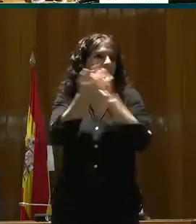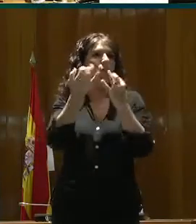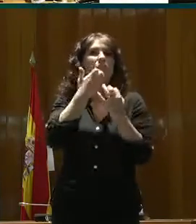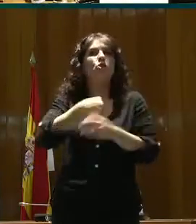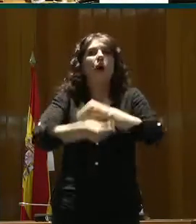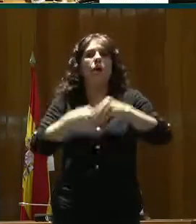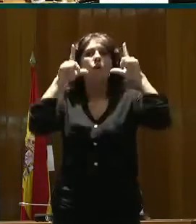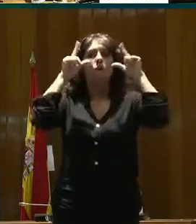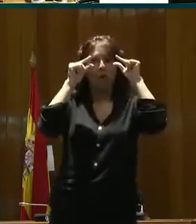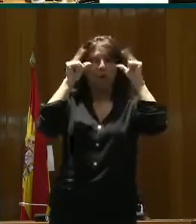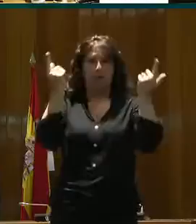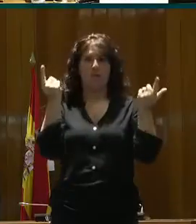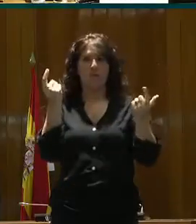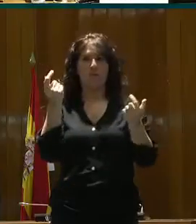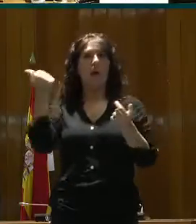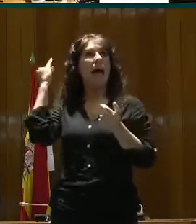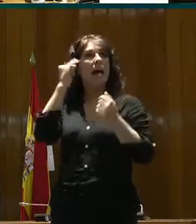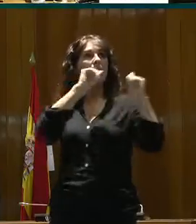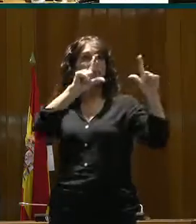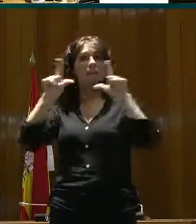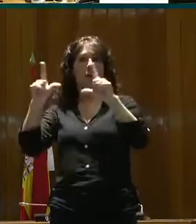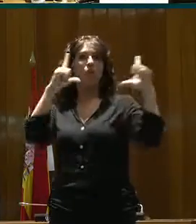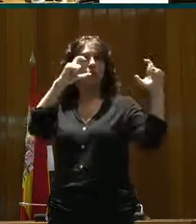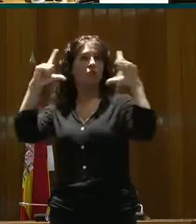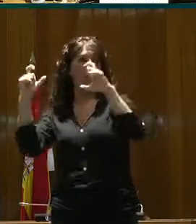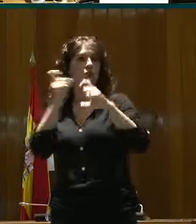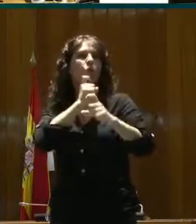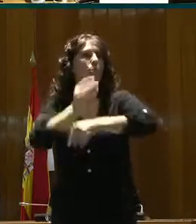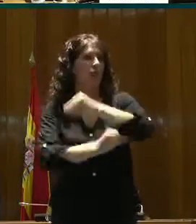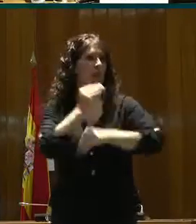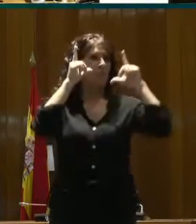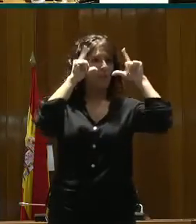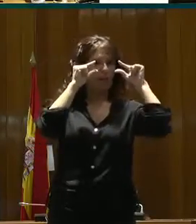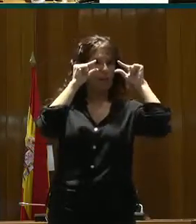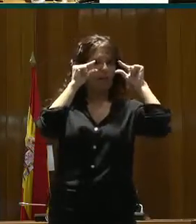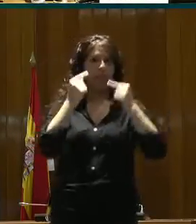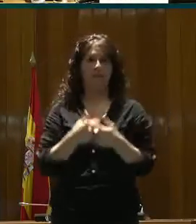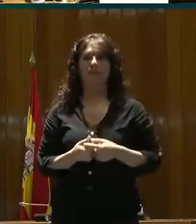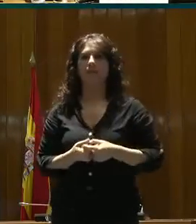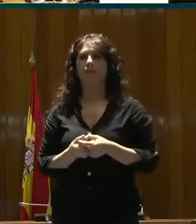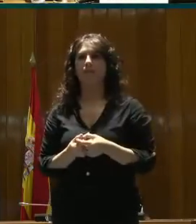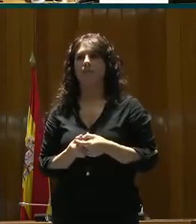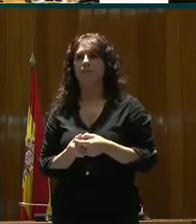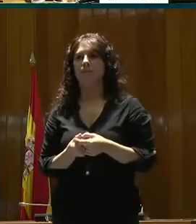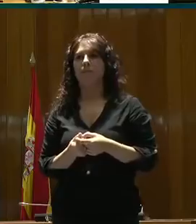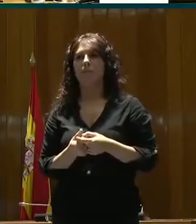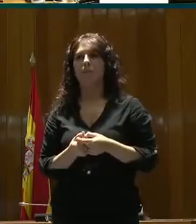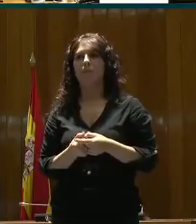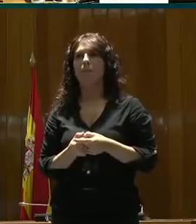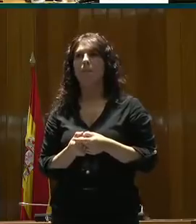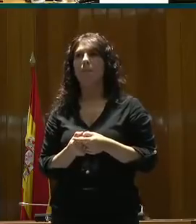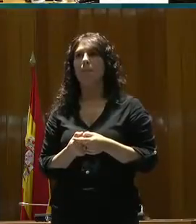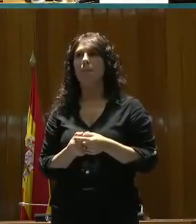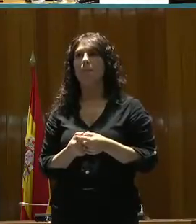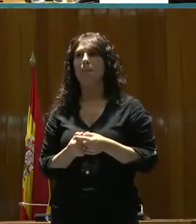una ilustración visual estática, en este caso, de la articulación de los ojos entrecerrados. Y se menciona a